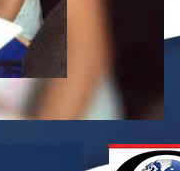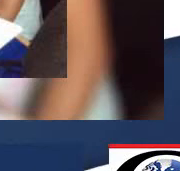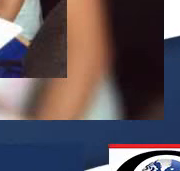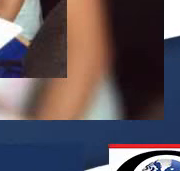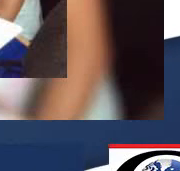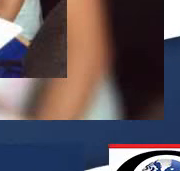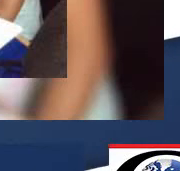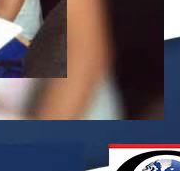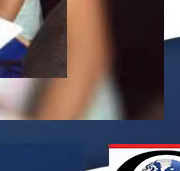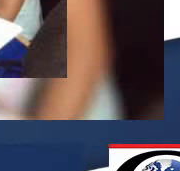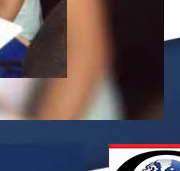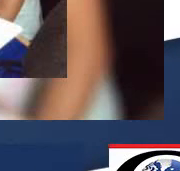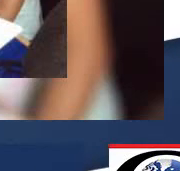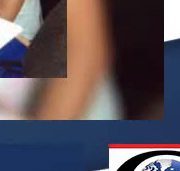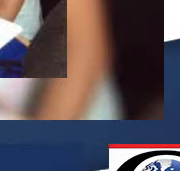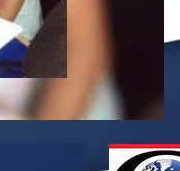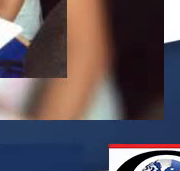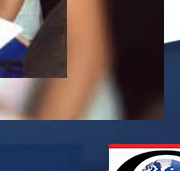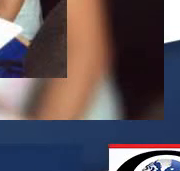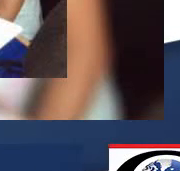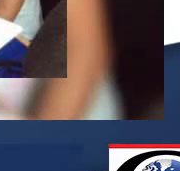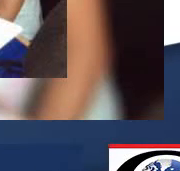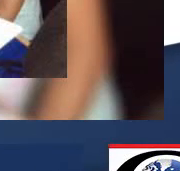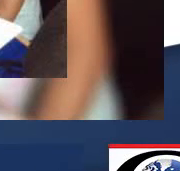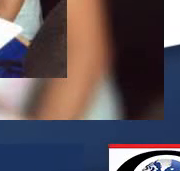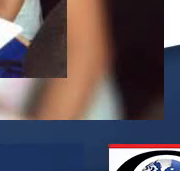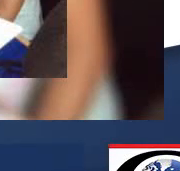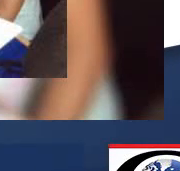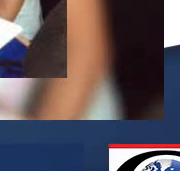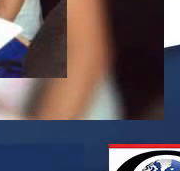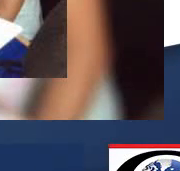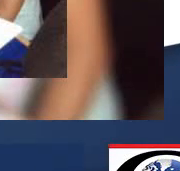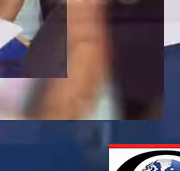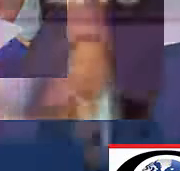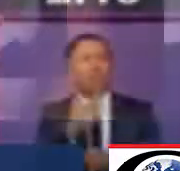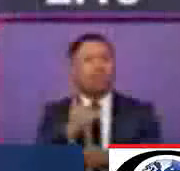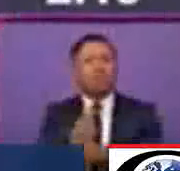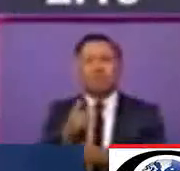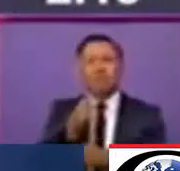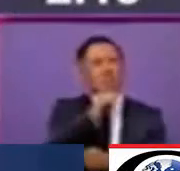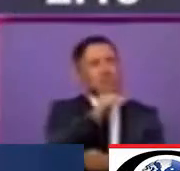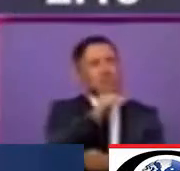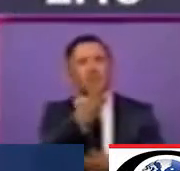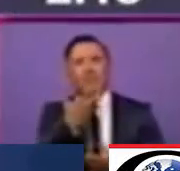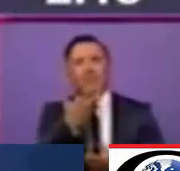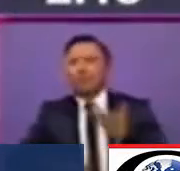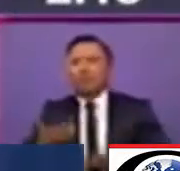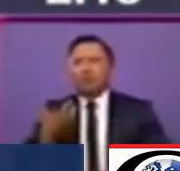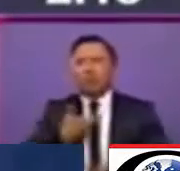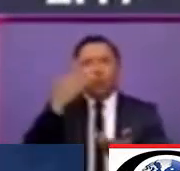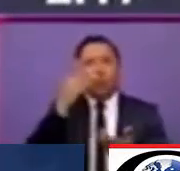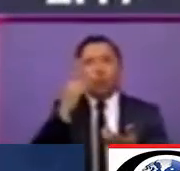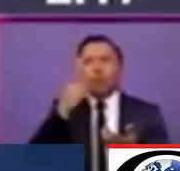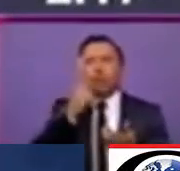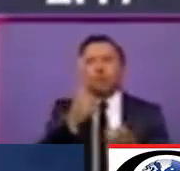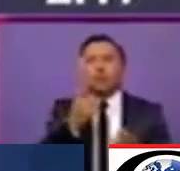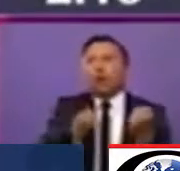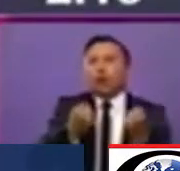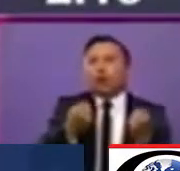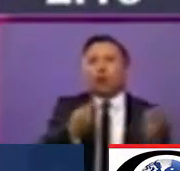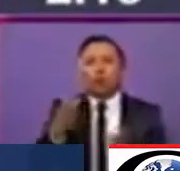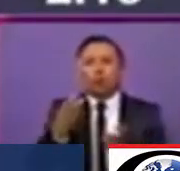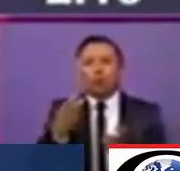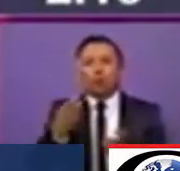donde, como te comentaba, se están sumando los liderazgos de otras expresiones políticas a la gran alianza ciudadana encabezada por Josefina Vázquez